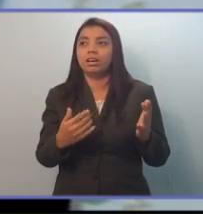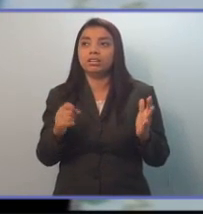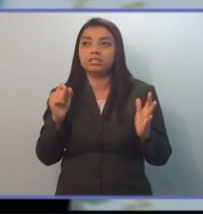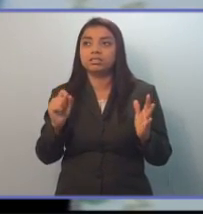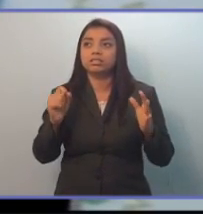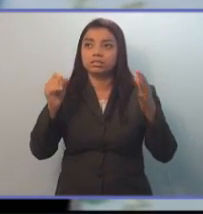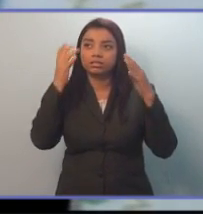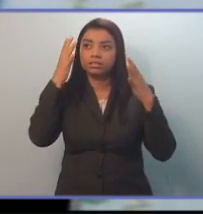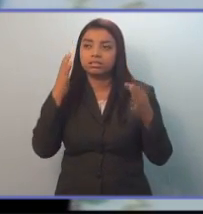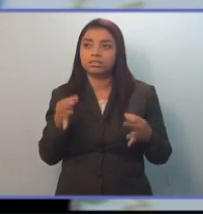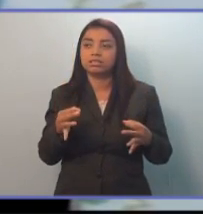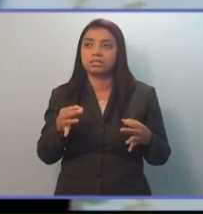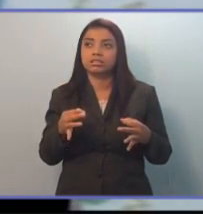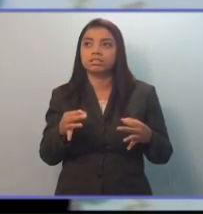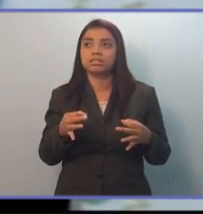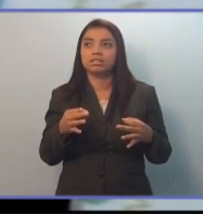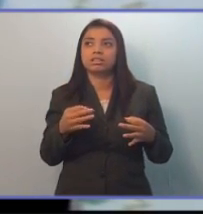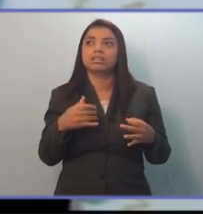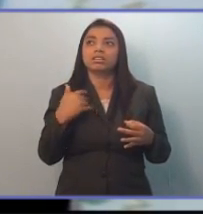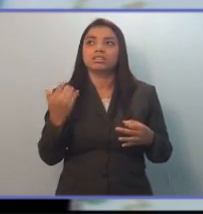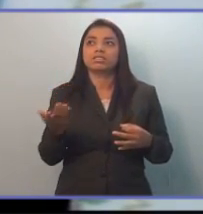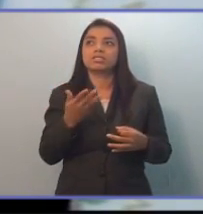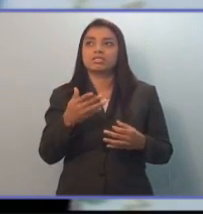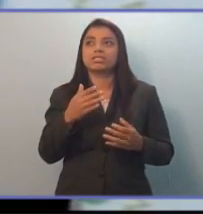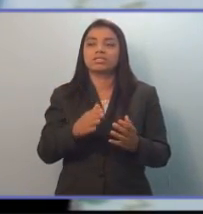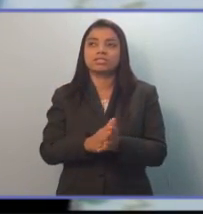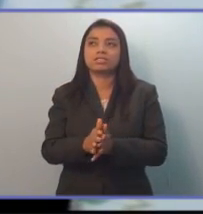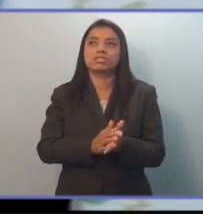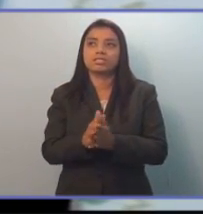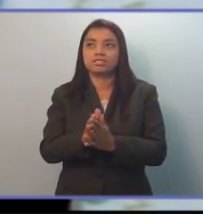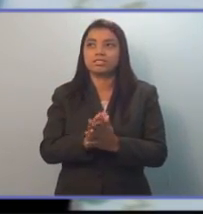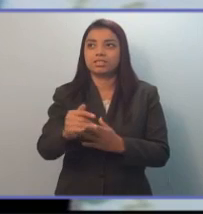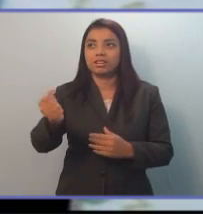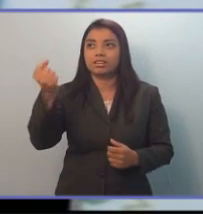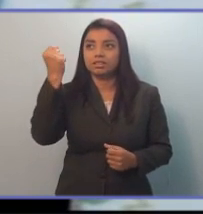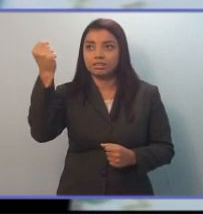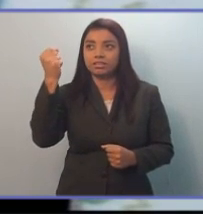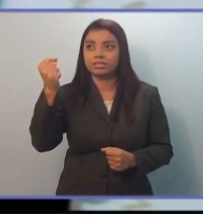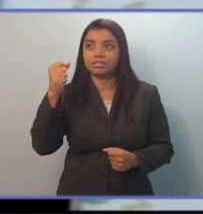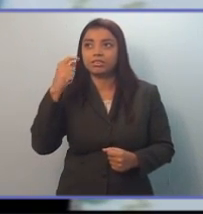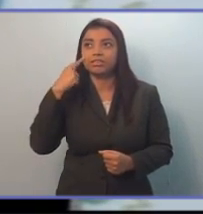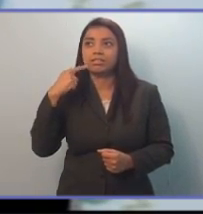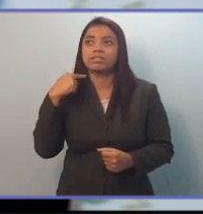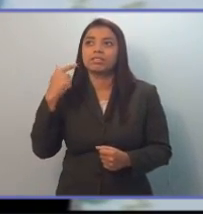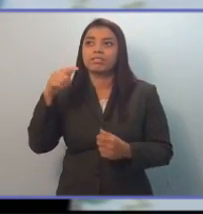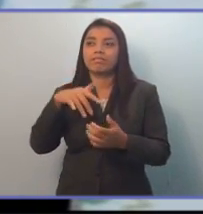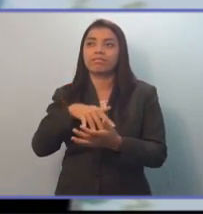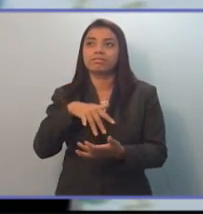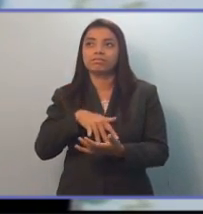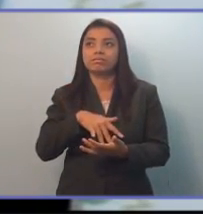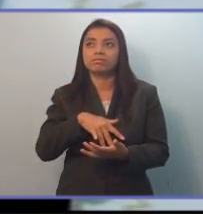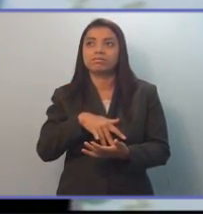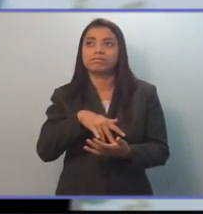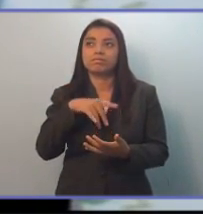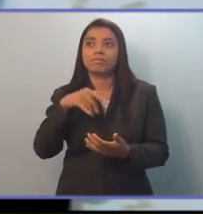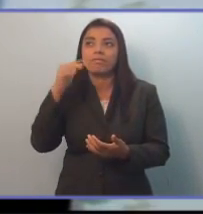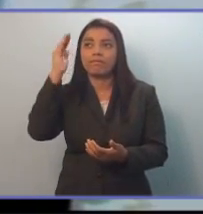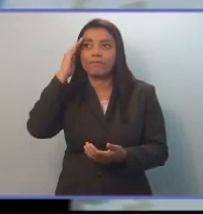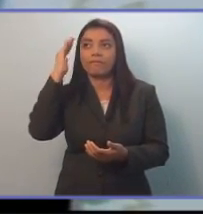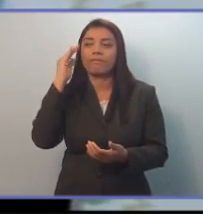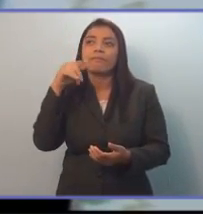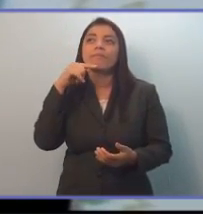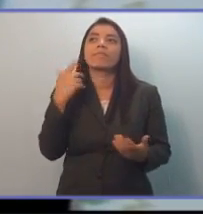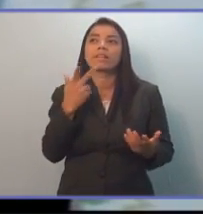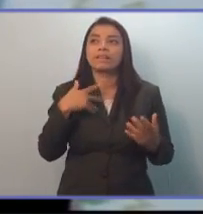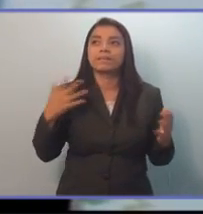decisión. O sea, porque eso es bien importante, que la ciudadanía conozca qué motivó